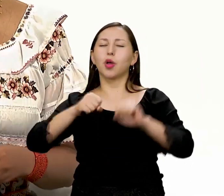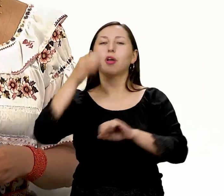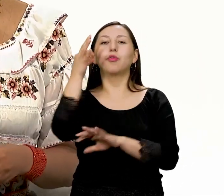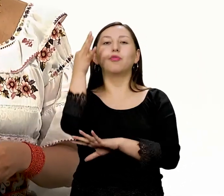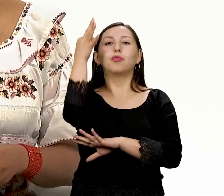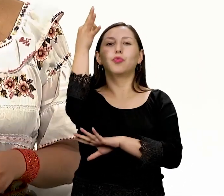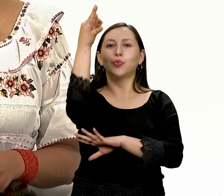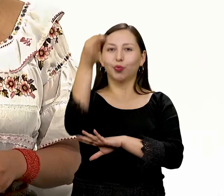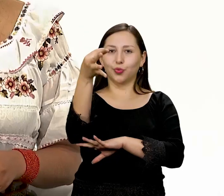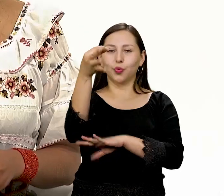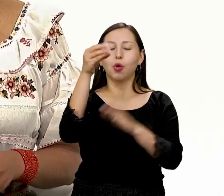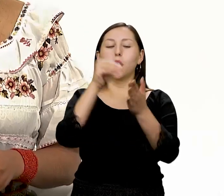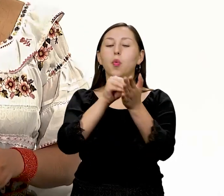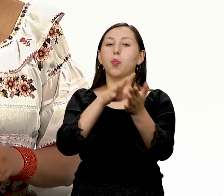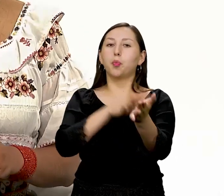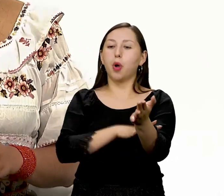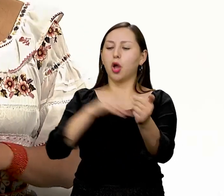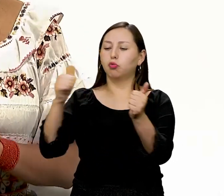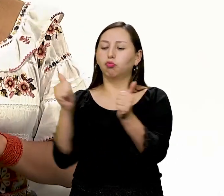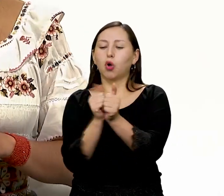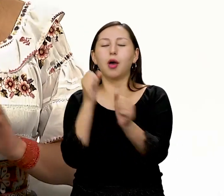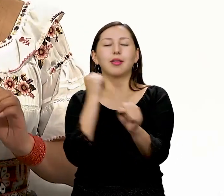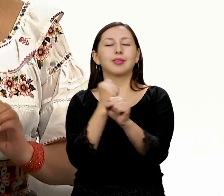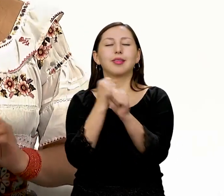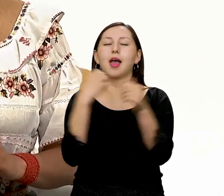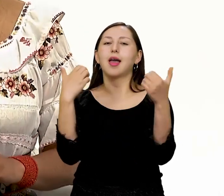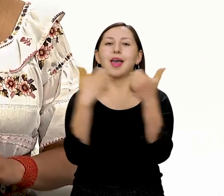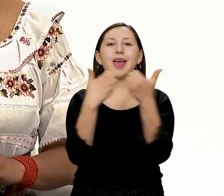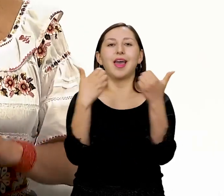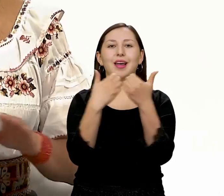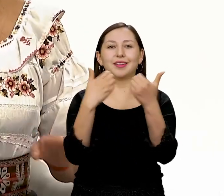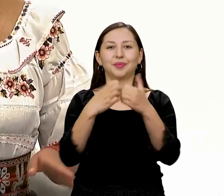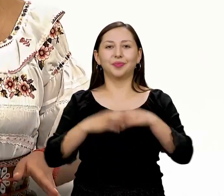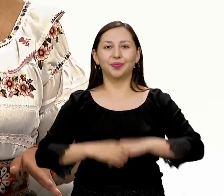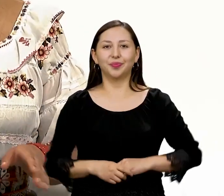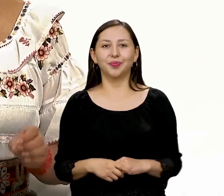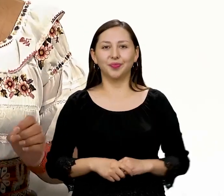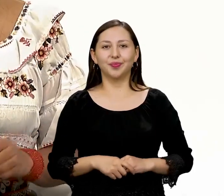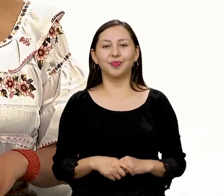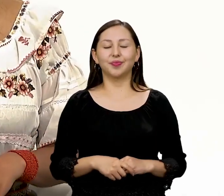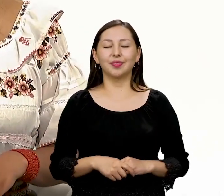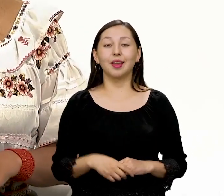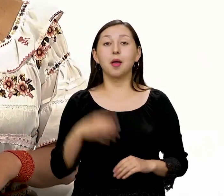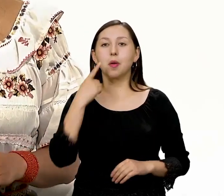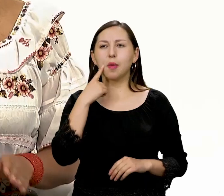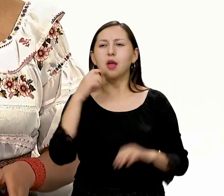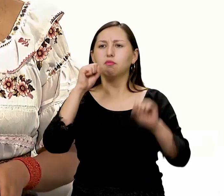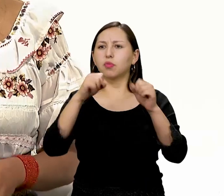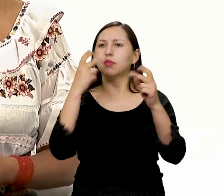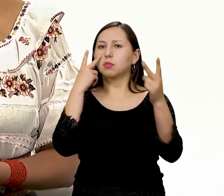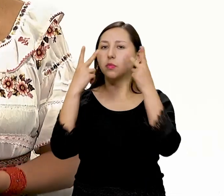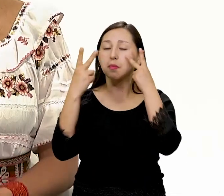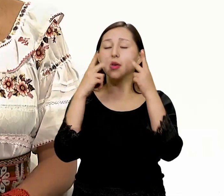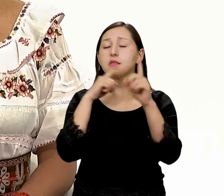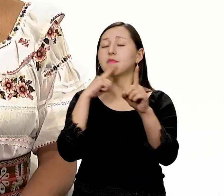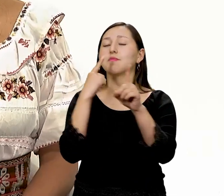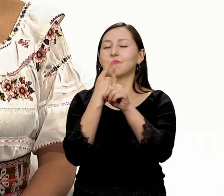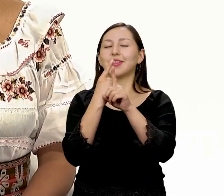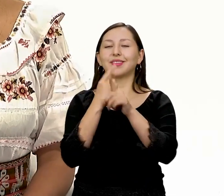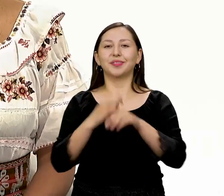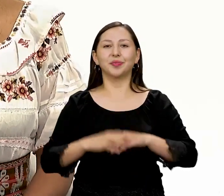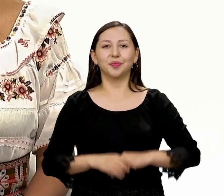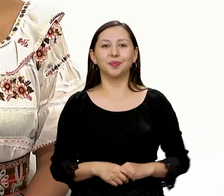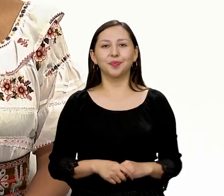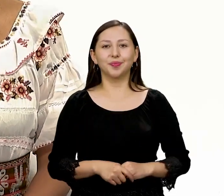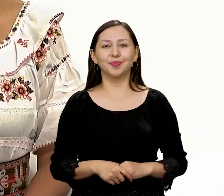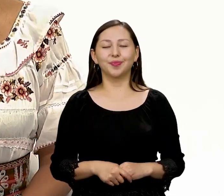esos sueños se plasmen en proyectos que sean, se vean, sean visibilizados, que se vean eso.